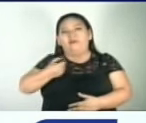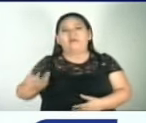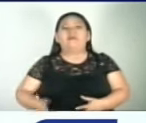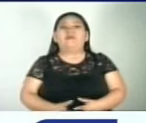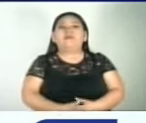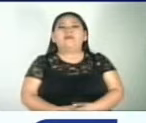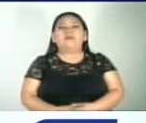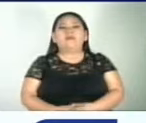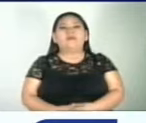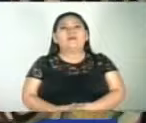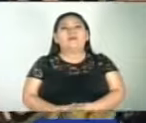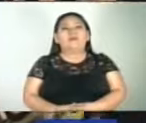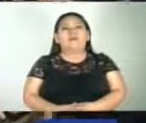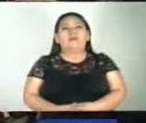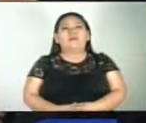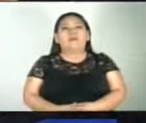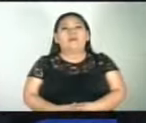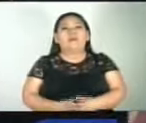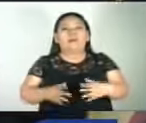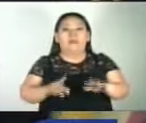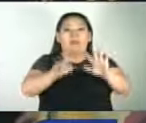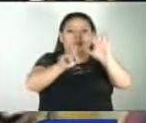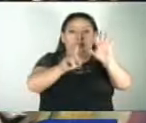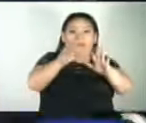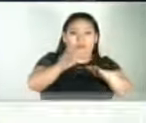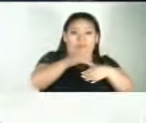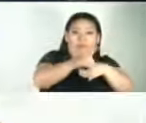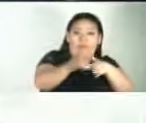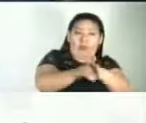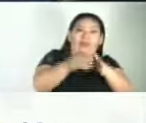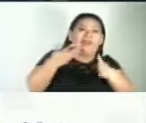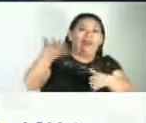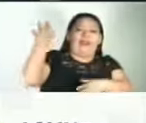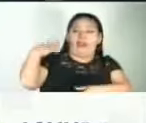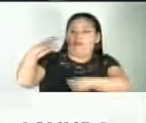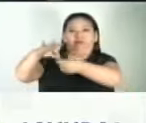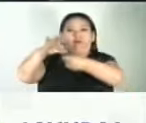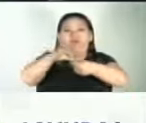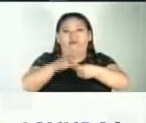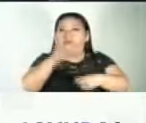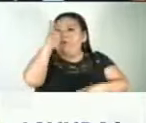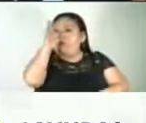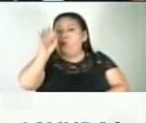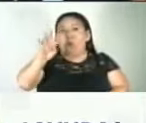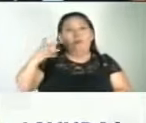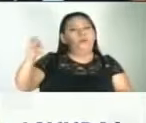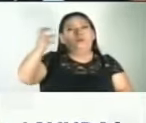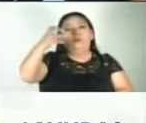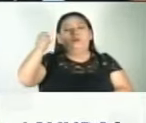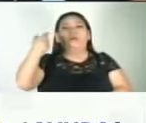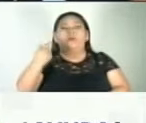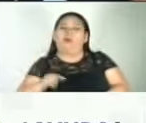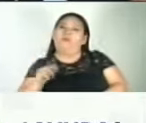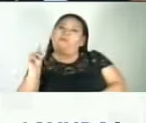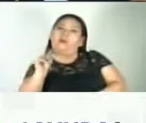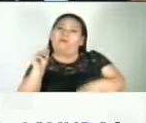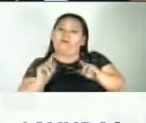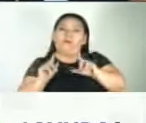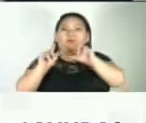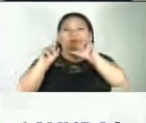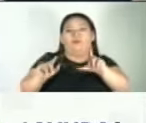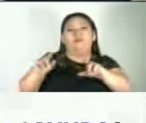reporte. Los 60 diputados que fueron electos el pasado 4 de febrero ya fueron acreditados por el Tribunal Supremo Electoral